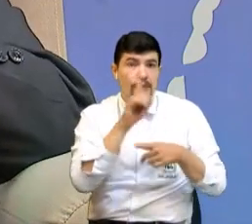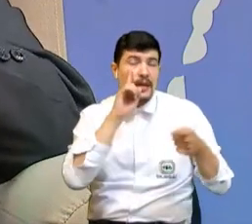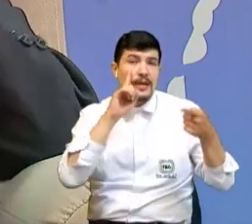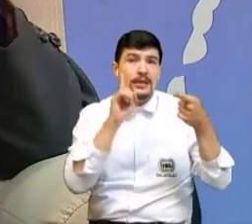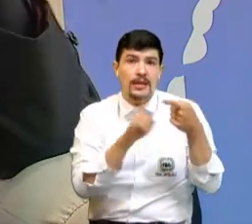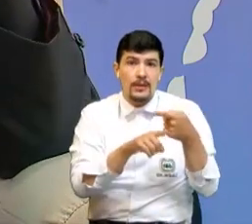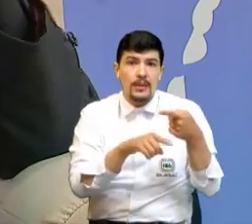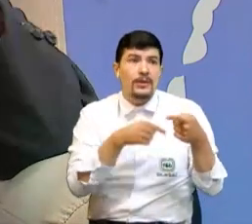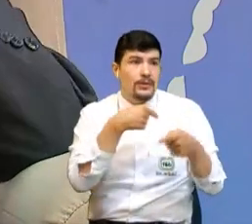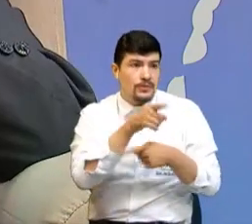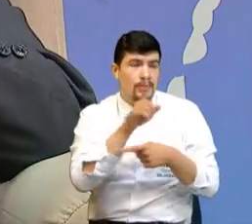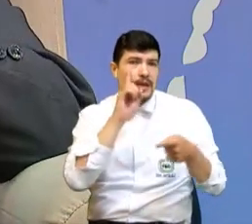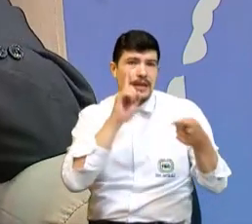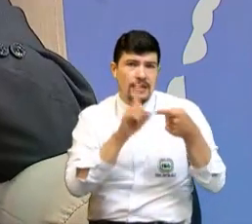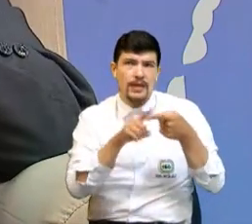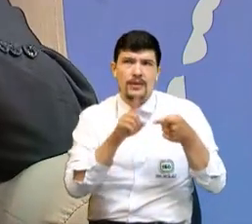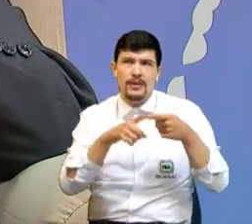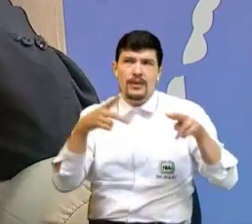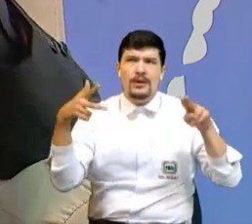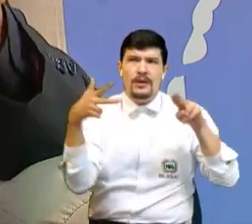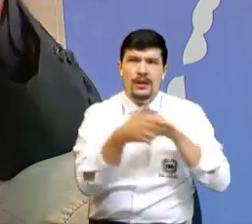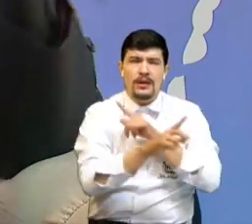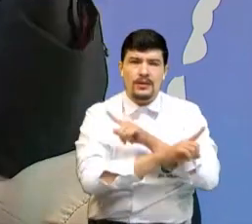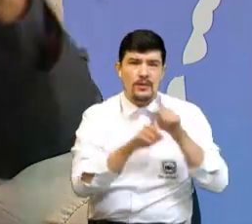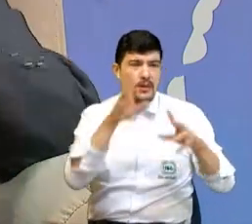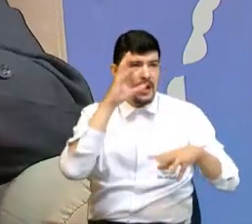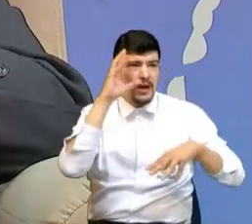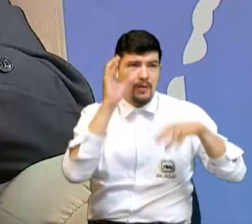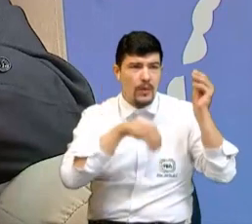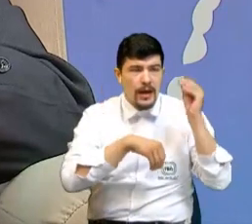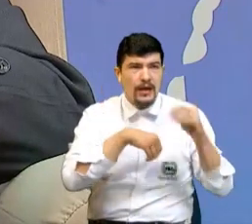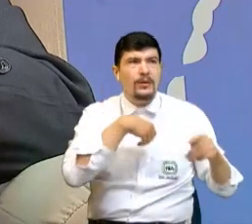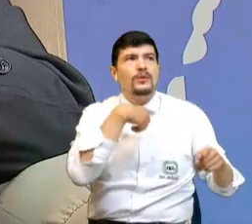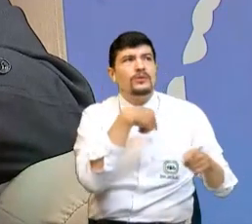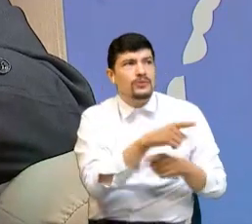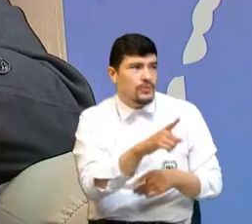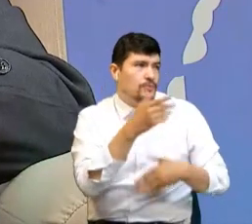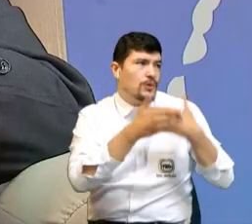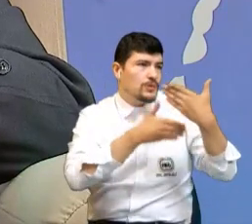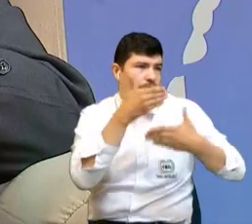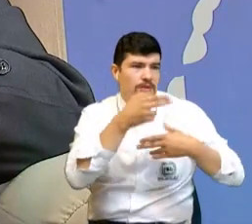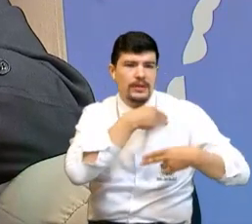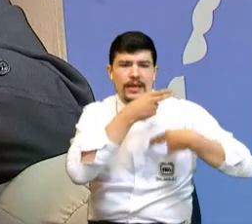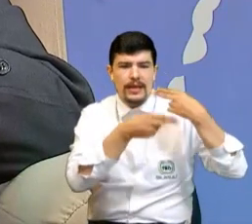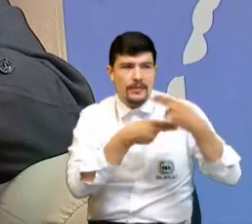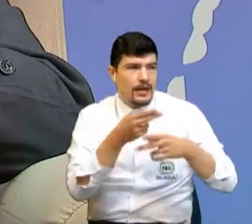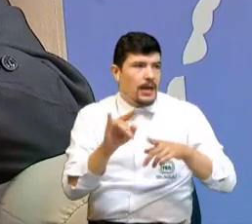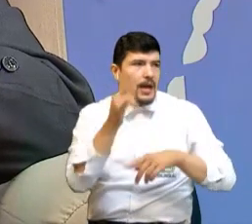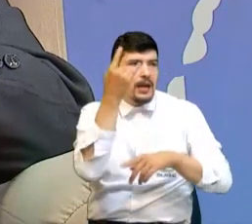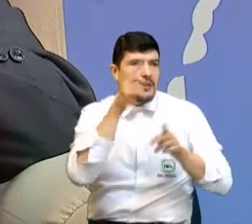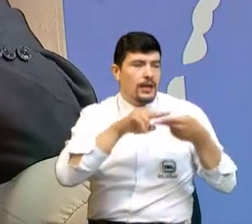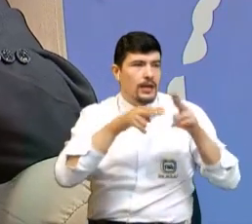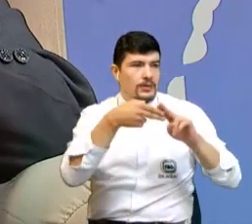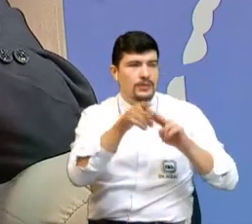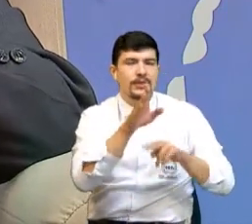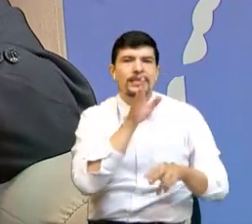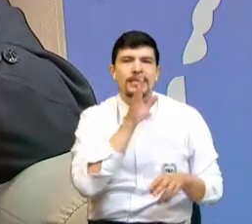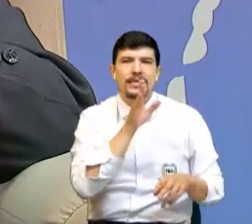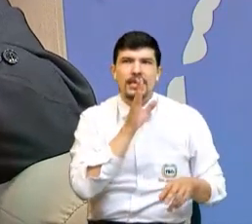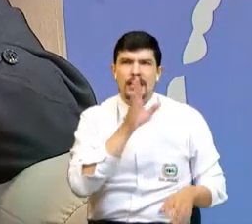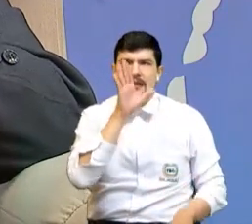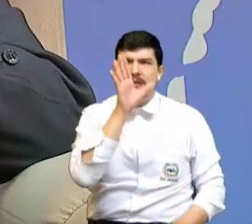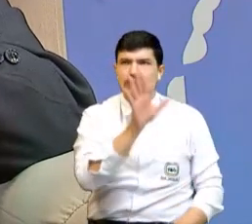propósito de atravesarse a la adjudicación, qué sé yo, de bienes respecto de